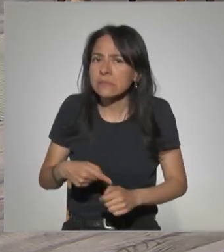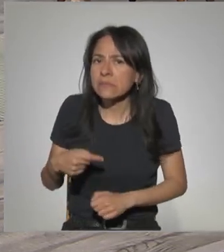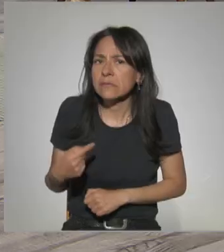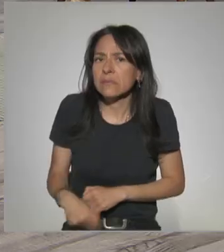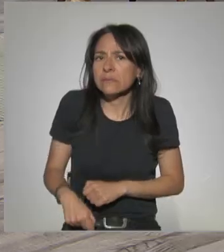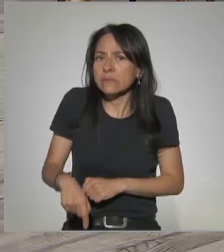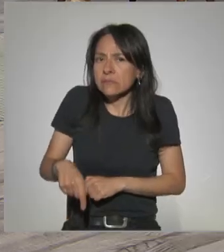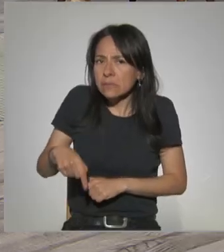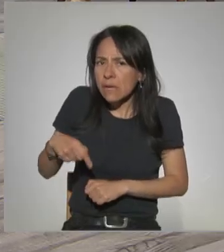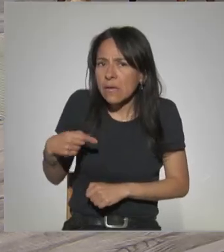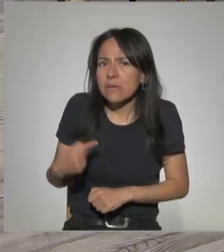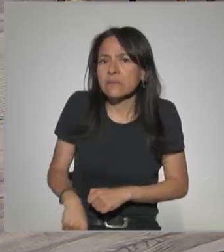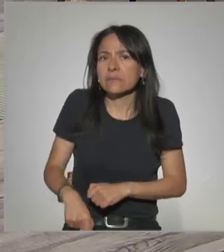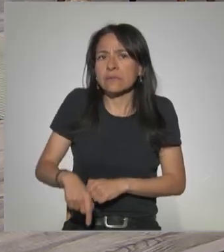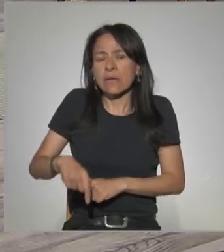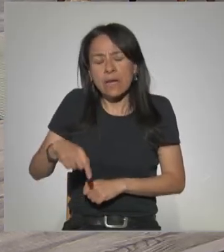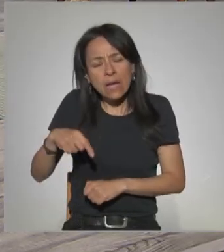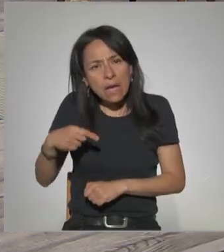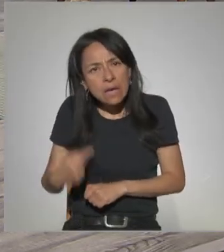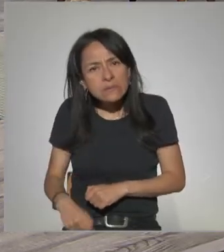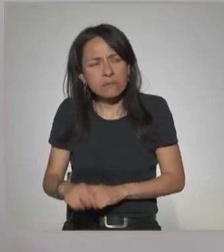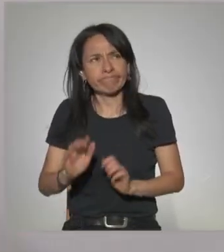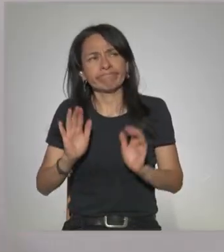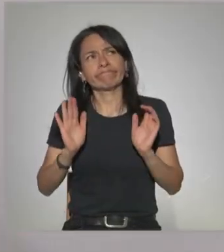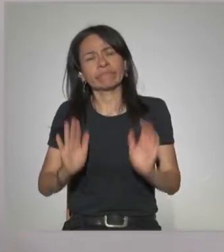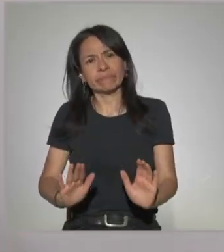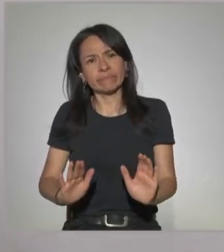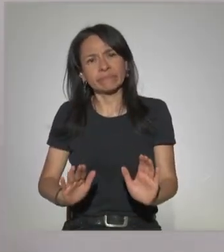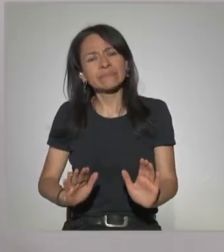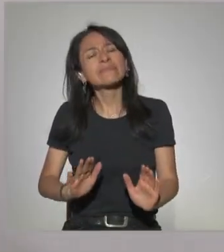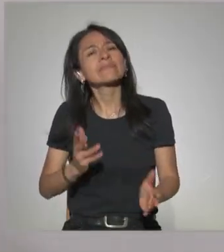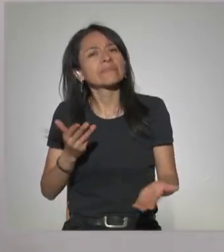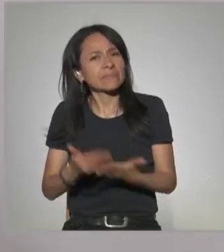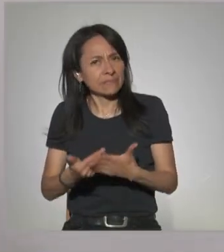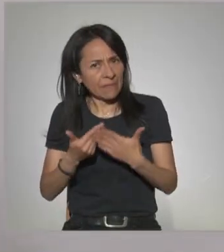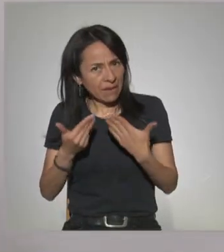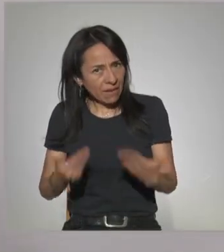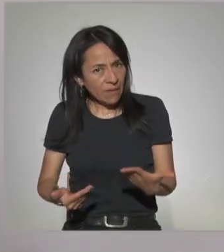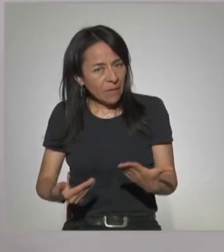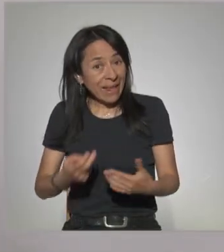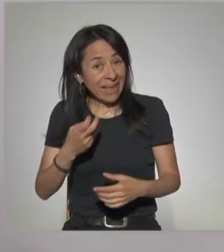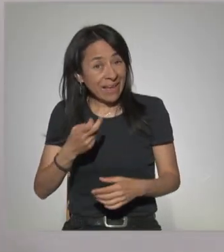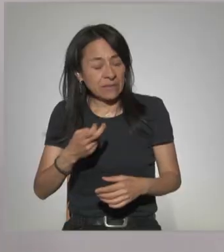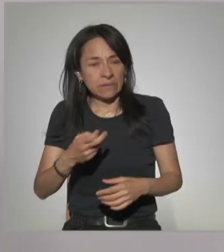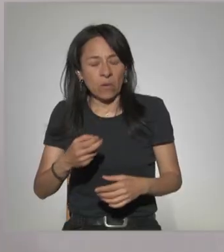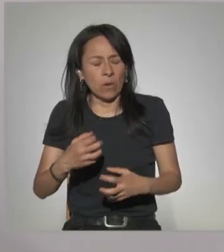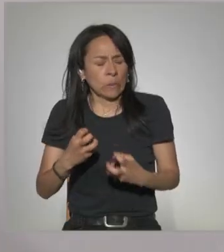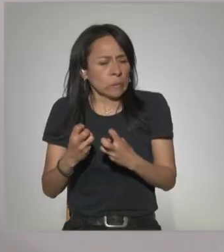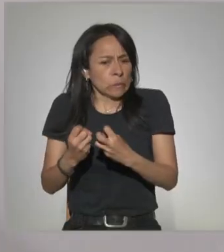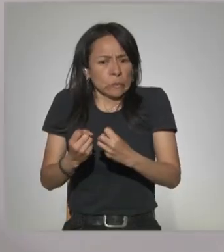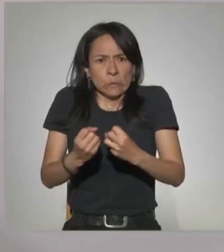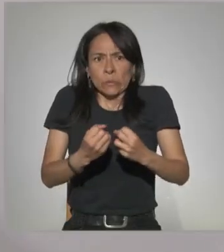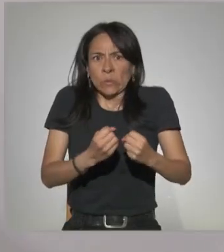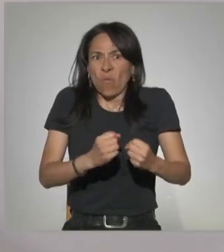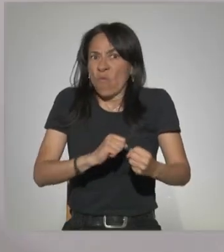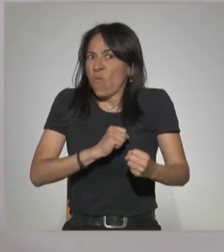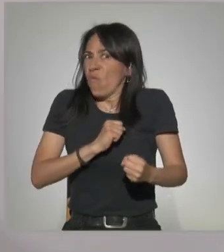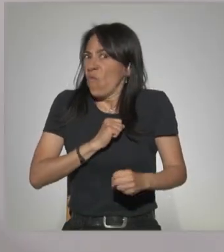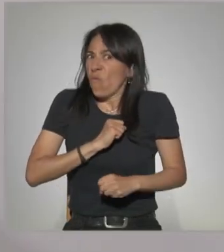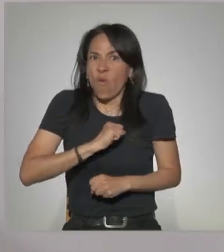entonces, ¿por qué no pienso igual? Cuando se da este primer pico, se activa el estado